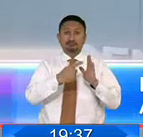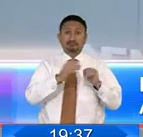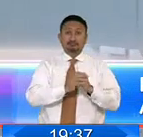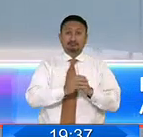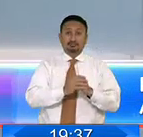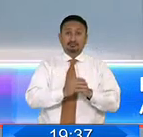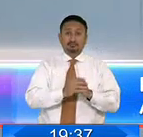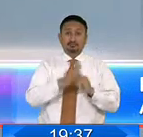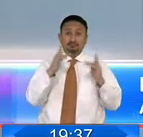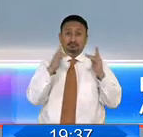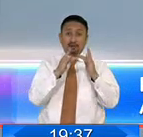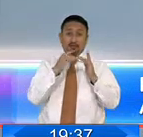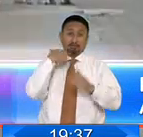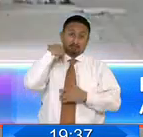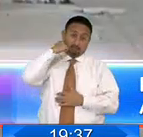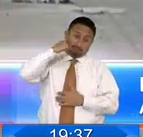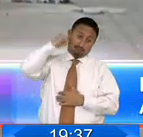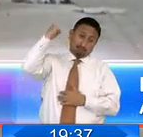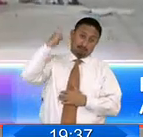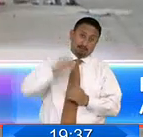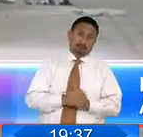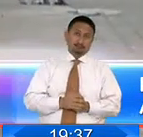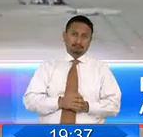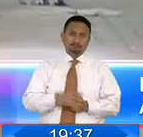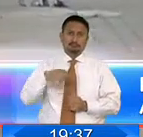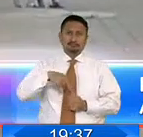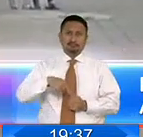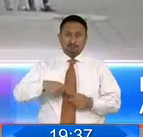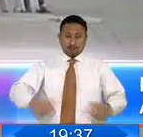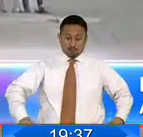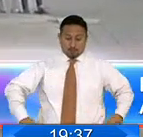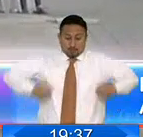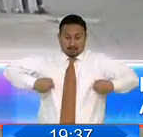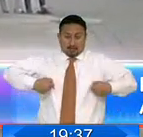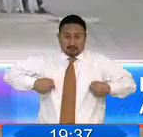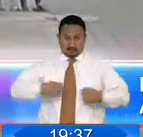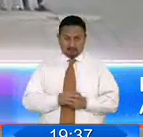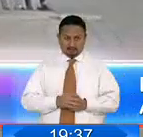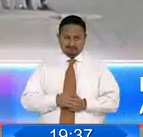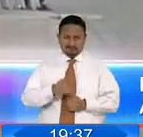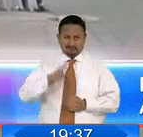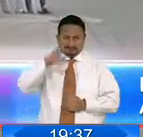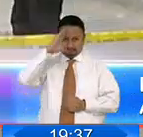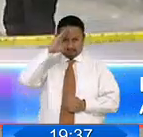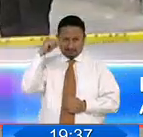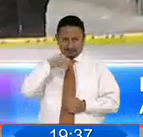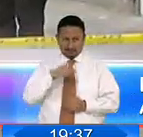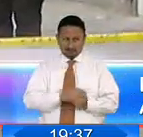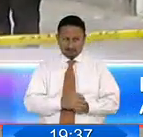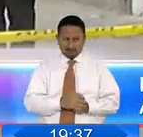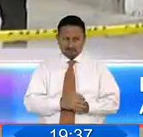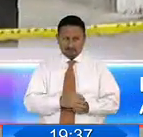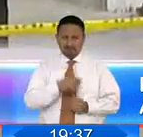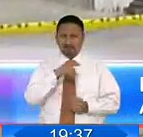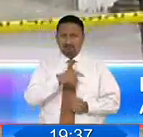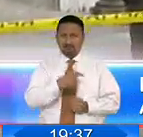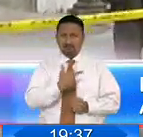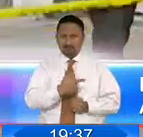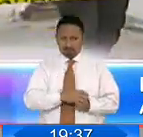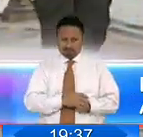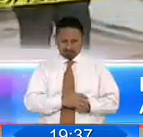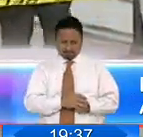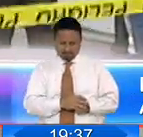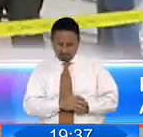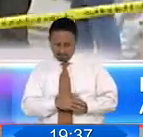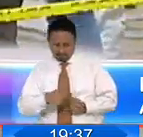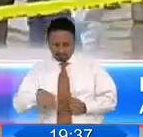cama litera que utilizó un pantalón para aparentemente suicidarse pero los agentes de la dina set se percataron que les era primary estaba alterada